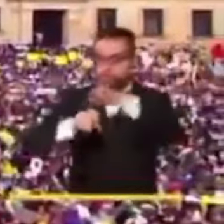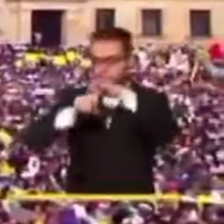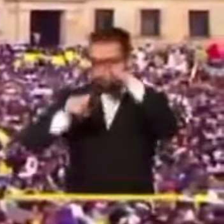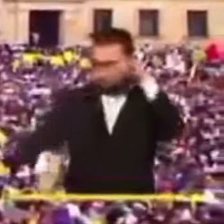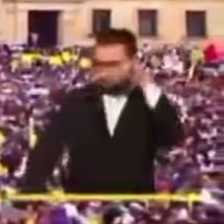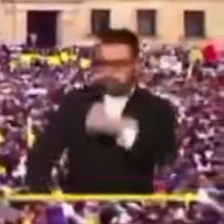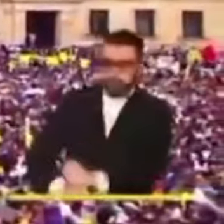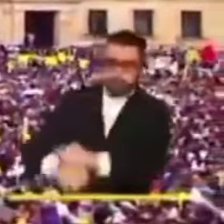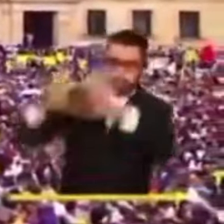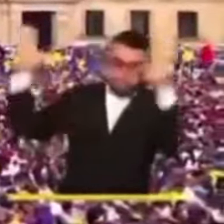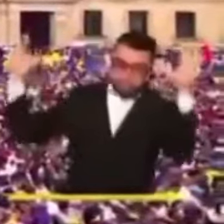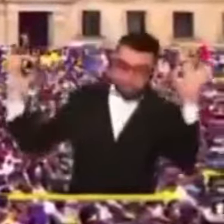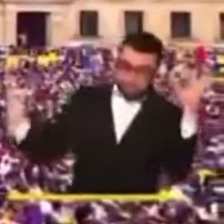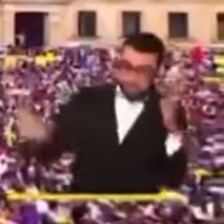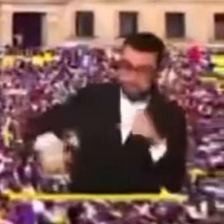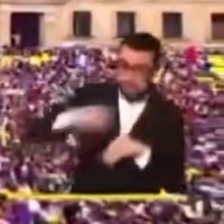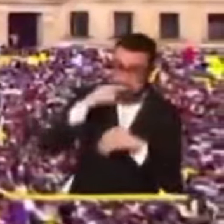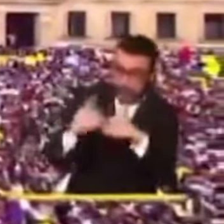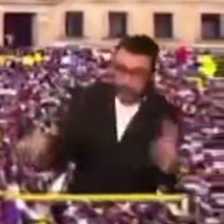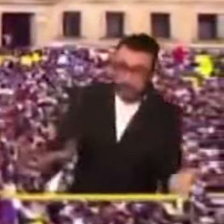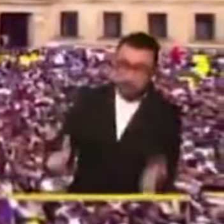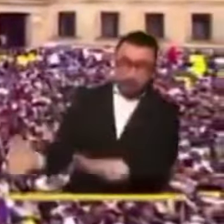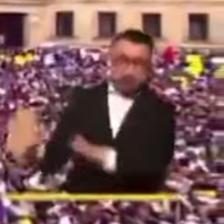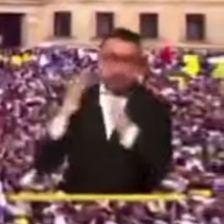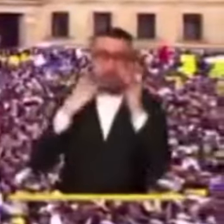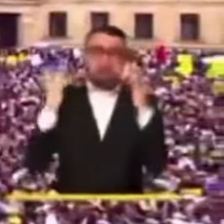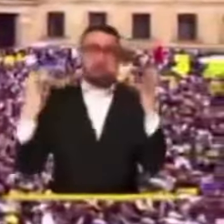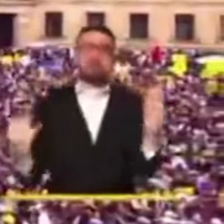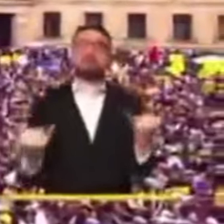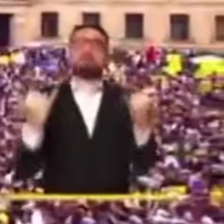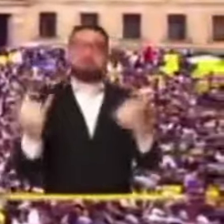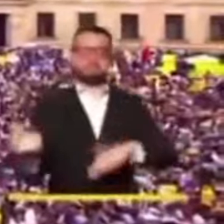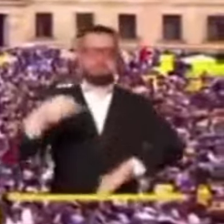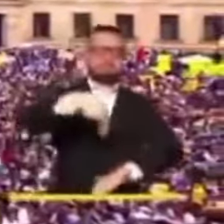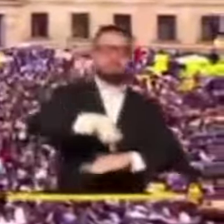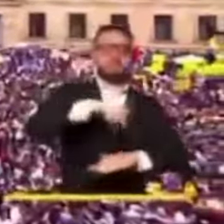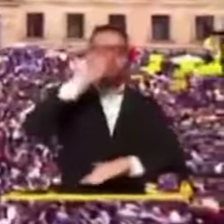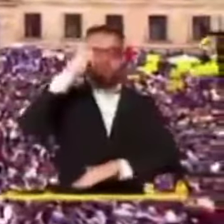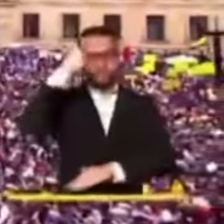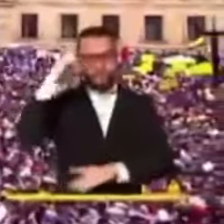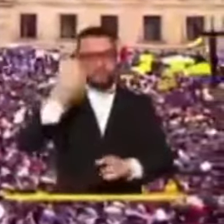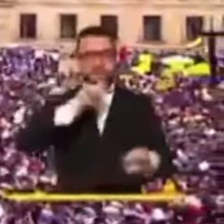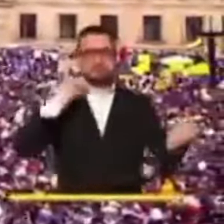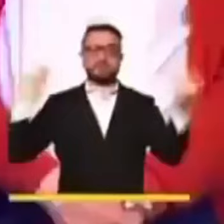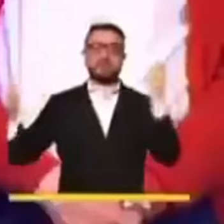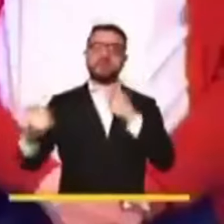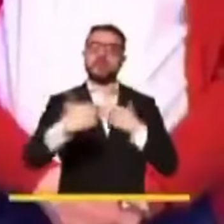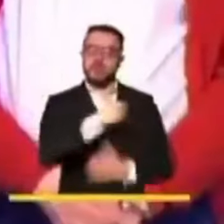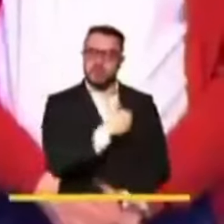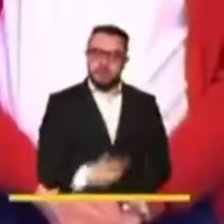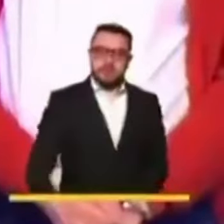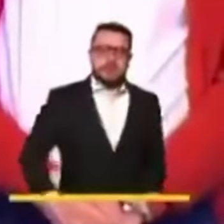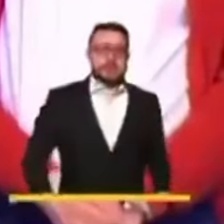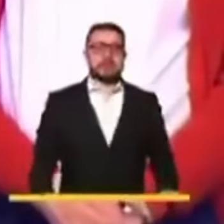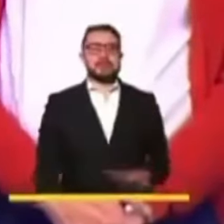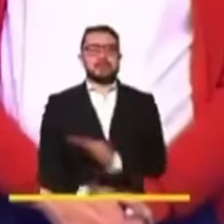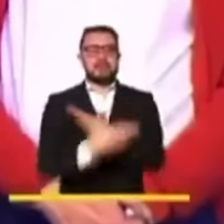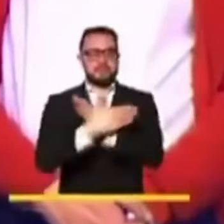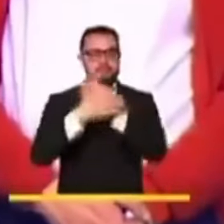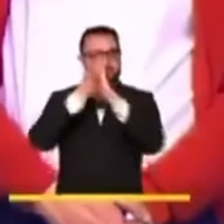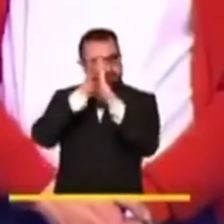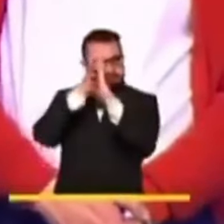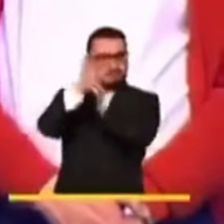aquí delante de ustedes, el gobierno del cambio, el presidente de la República